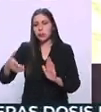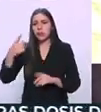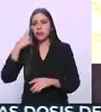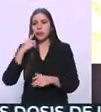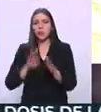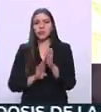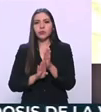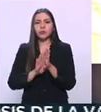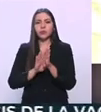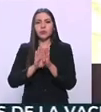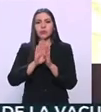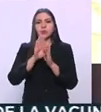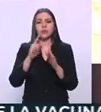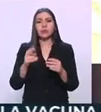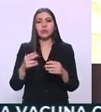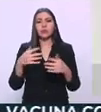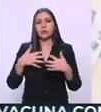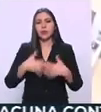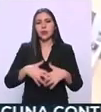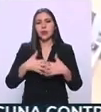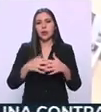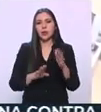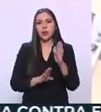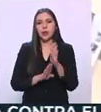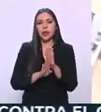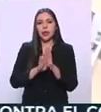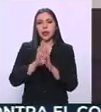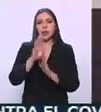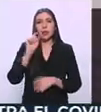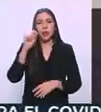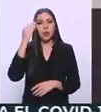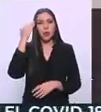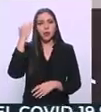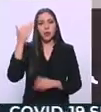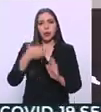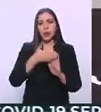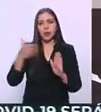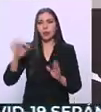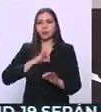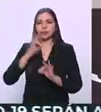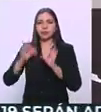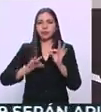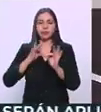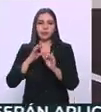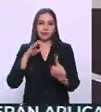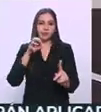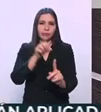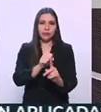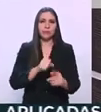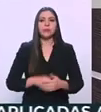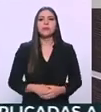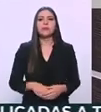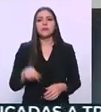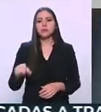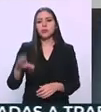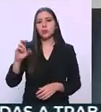industrial. Lo logramos en pocos meses. En este periodo, el Consejo también apoyó a